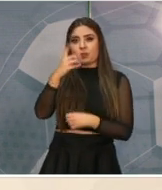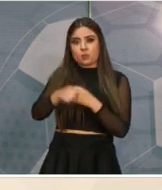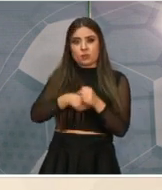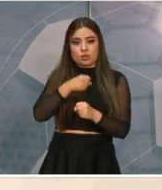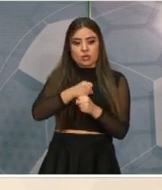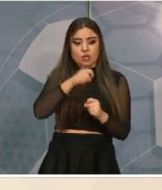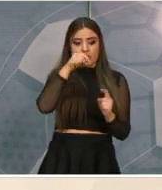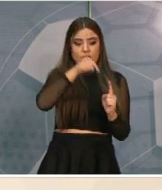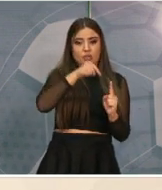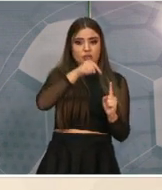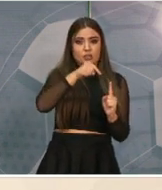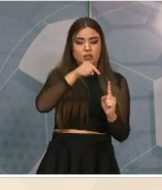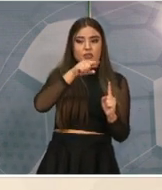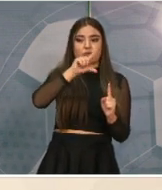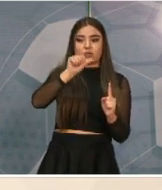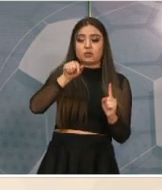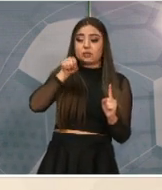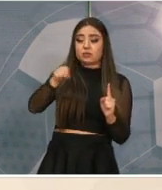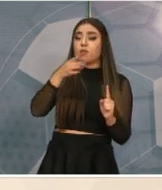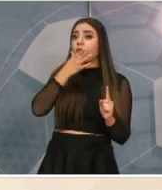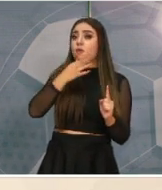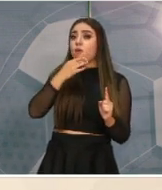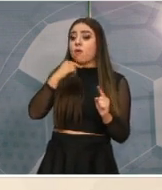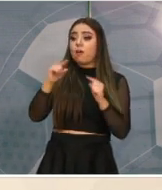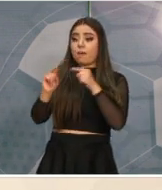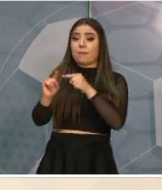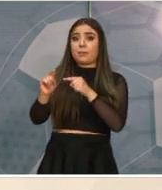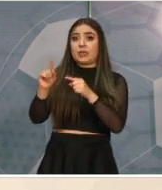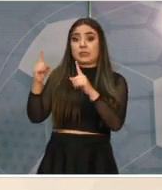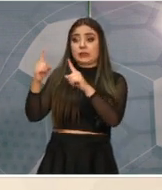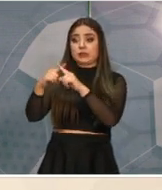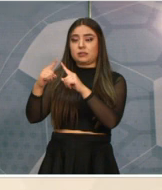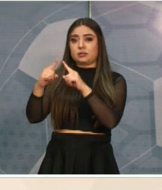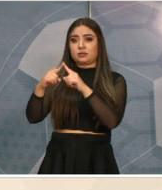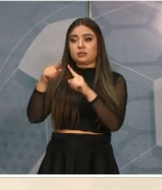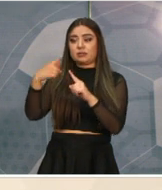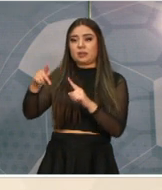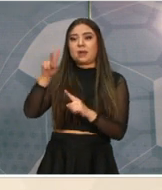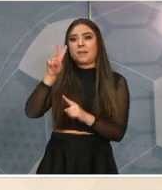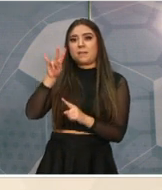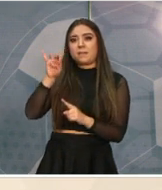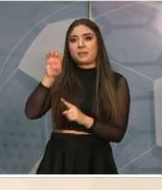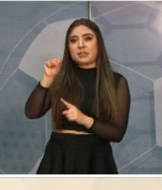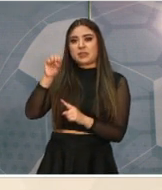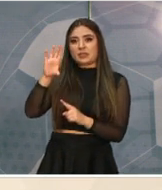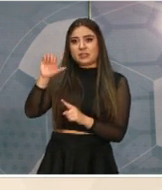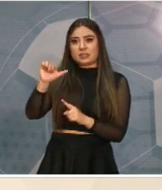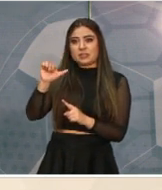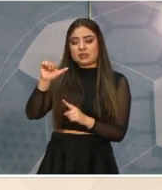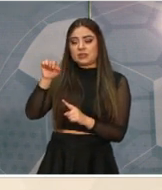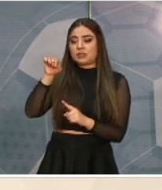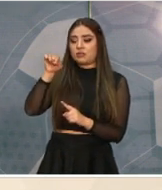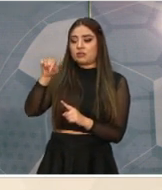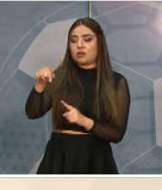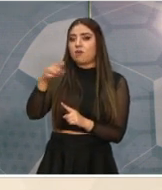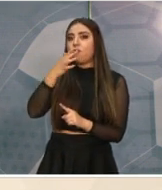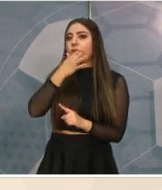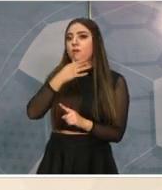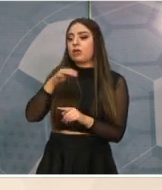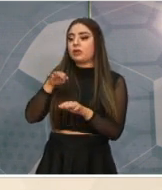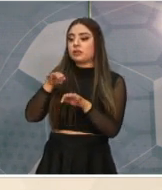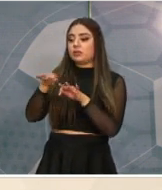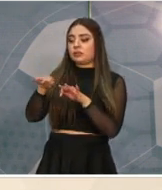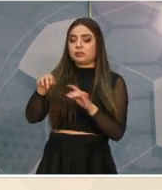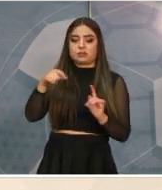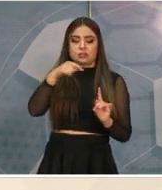detenido era párroco de la iglesia de elegido a la base en viesca señalan que el afectado trabajaba en la casa parroquial y el